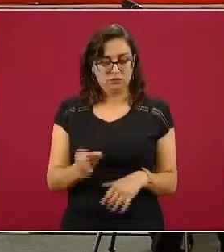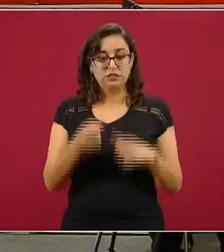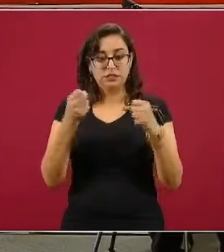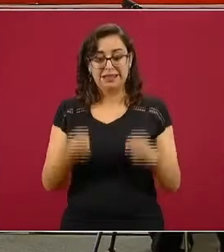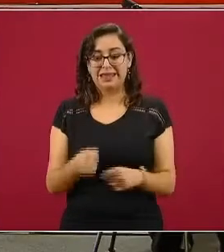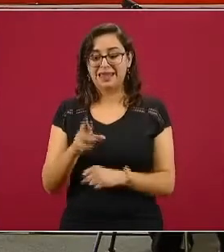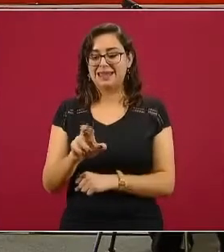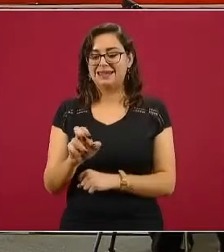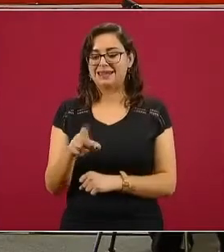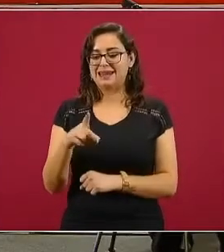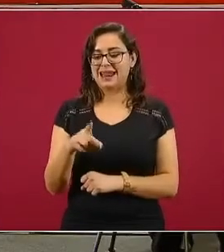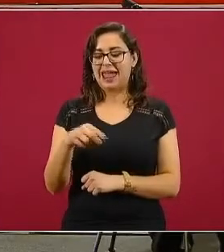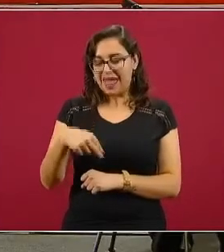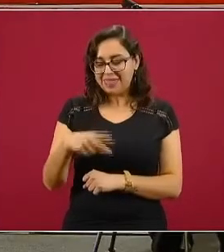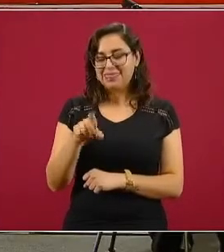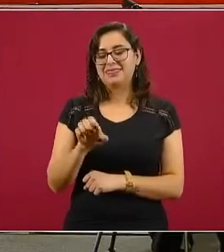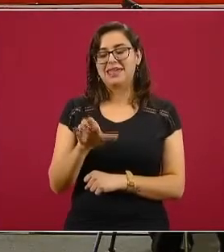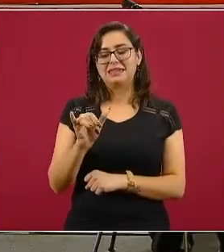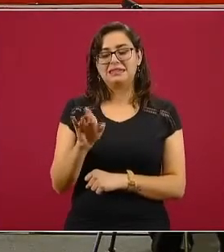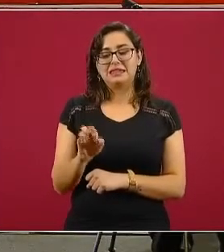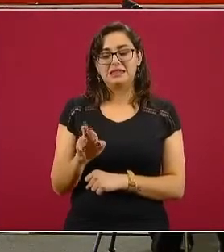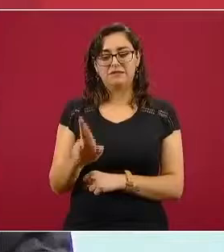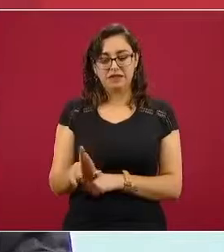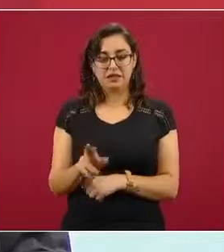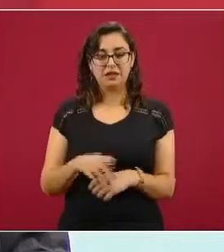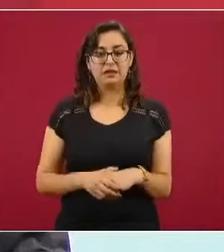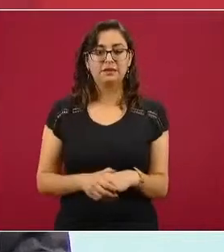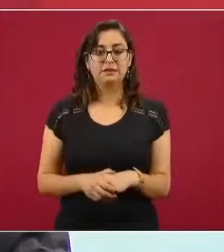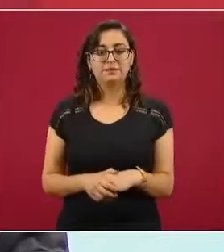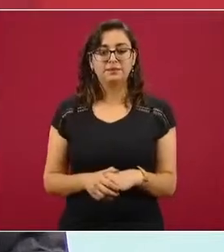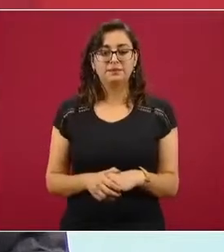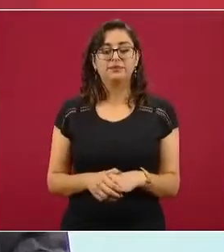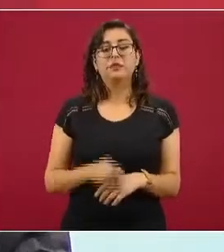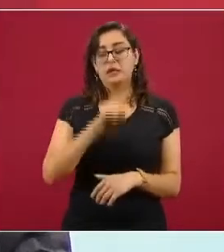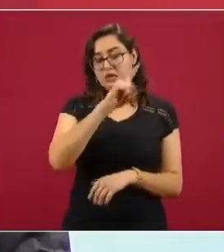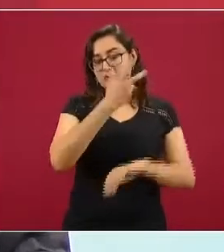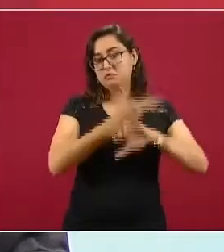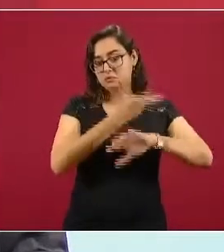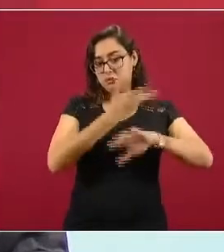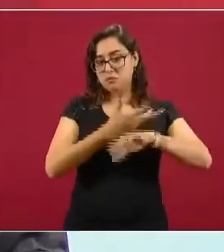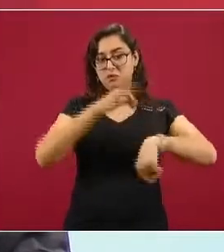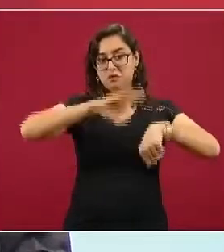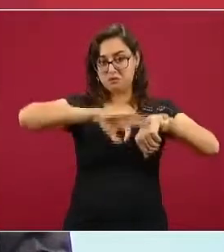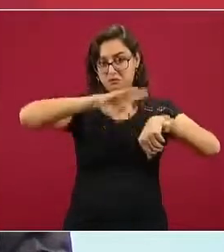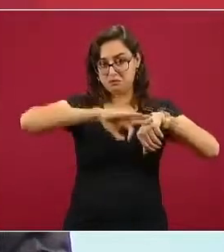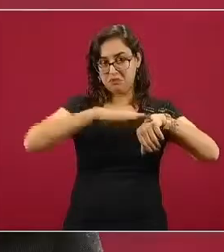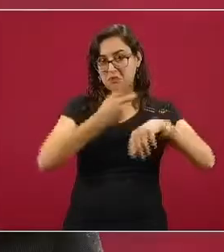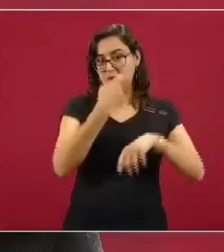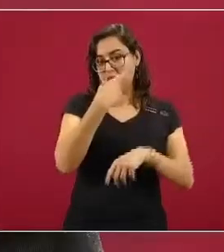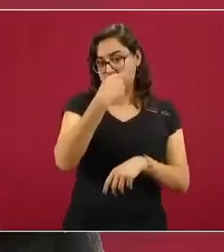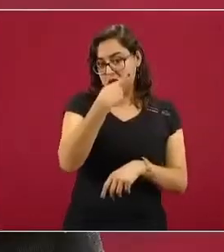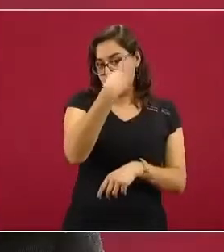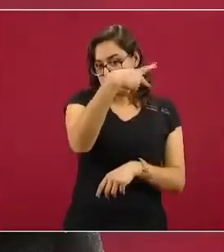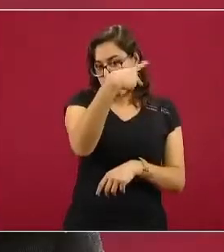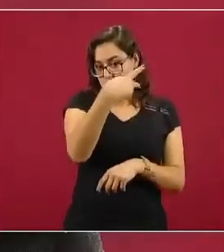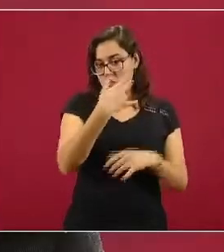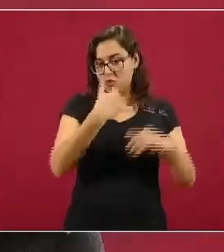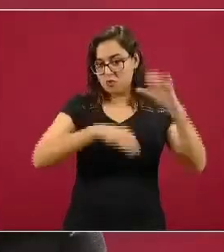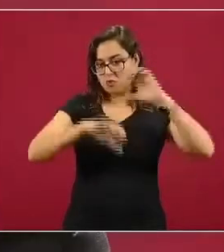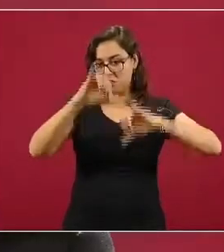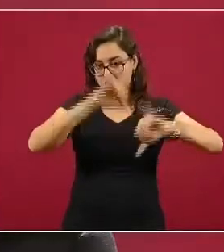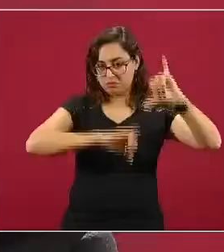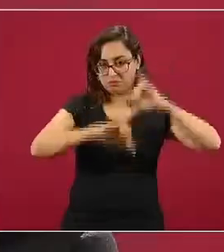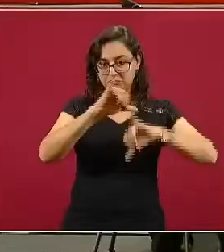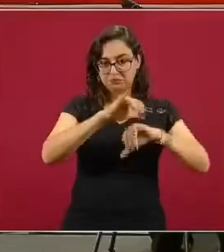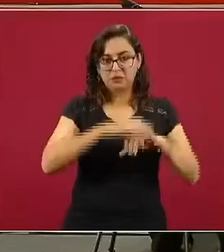Remdesivir es un fármaco que produce un laboratorio farmacéutico de Estados Unidos, Gilead, y ha sido